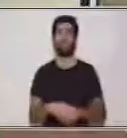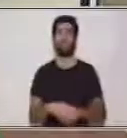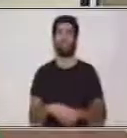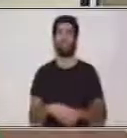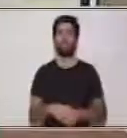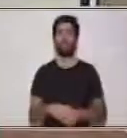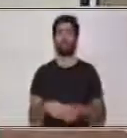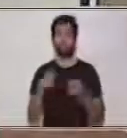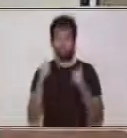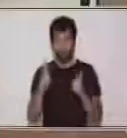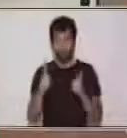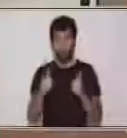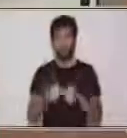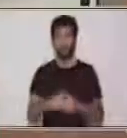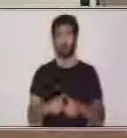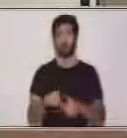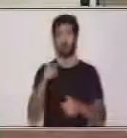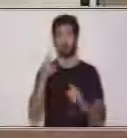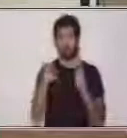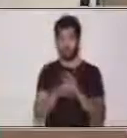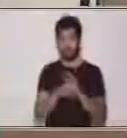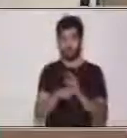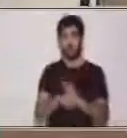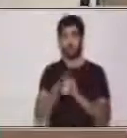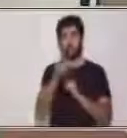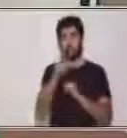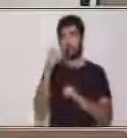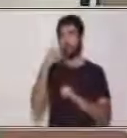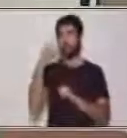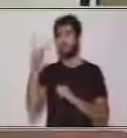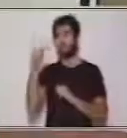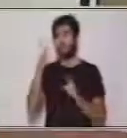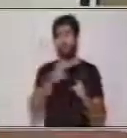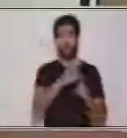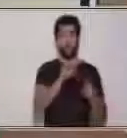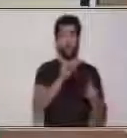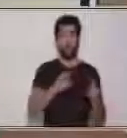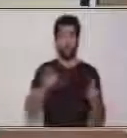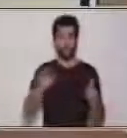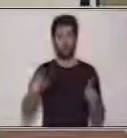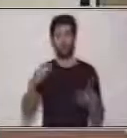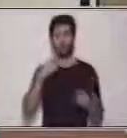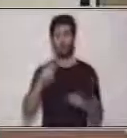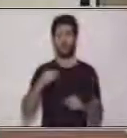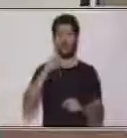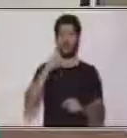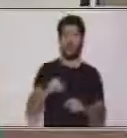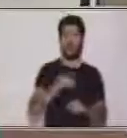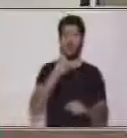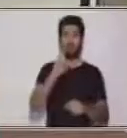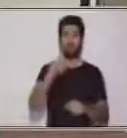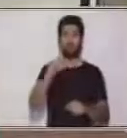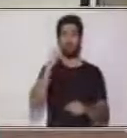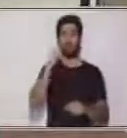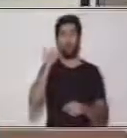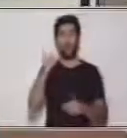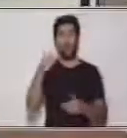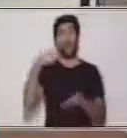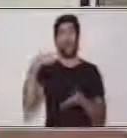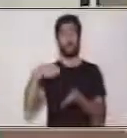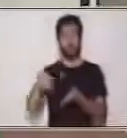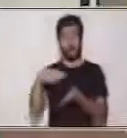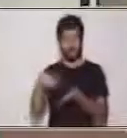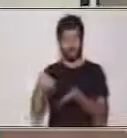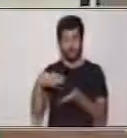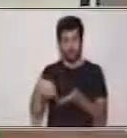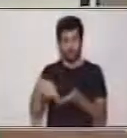¿sí? Si escuchas la oración Julia bailo, esa oración, aunque